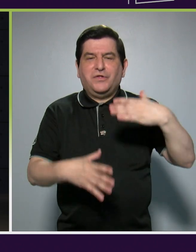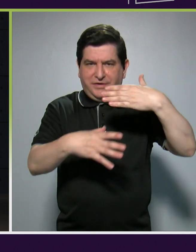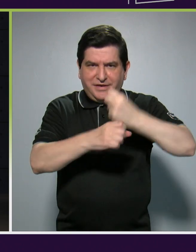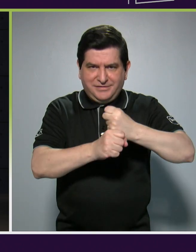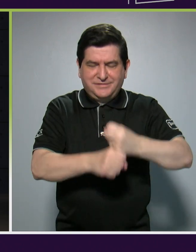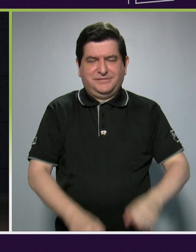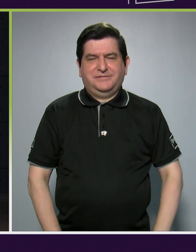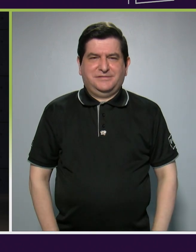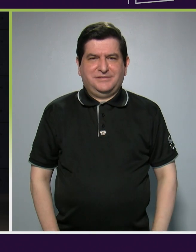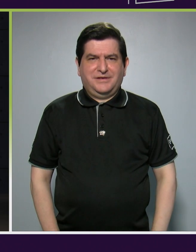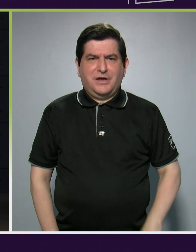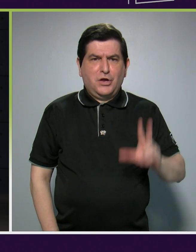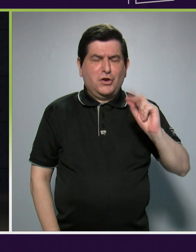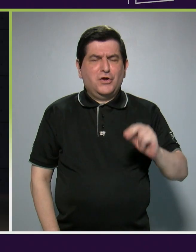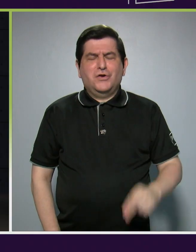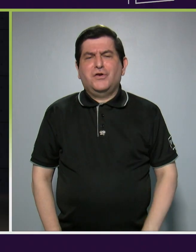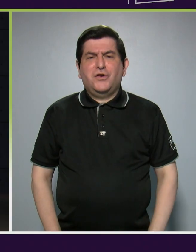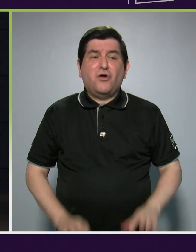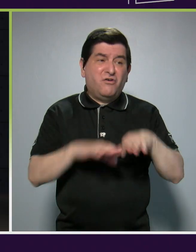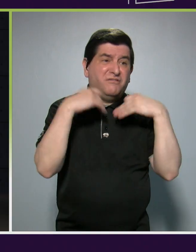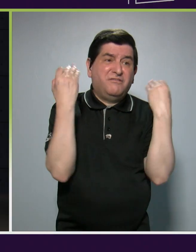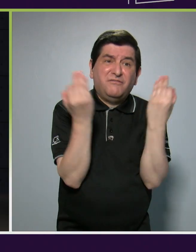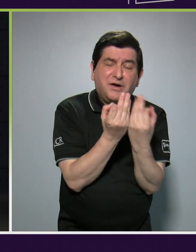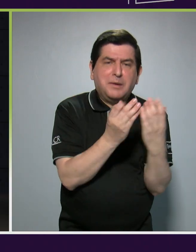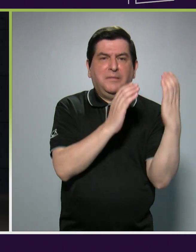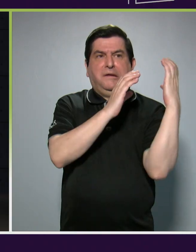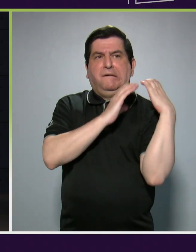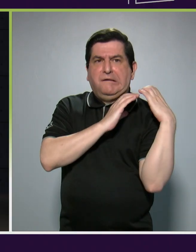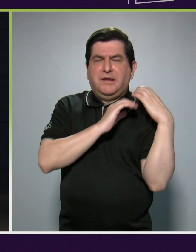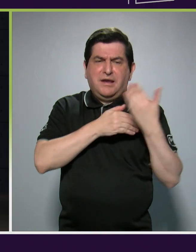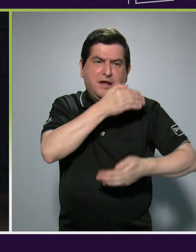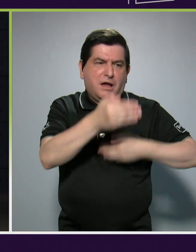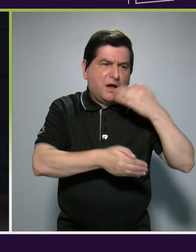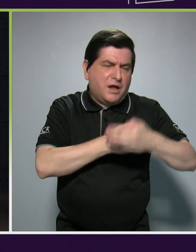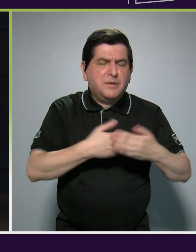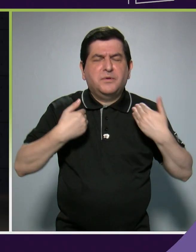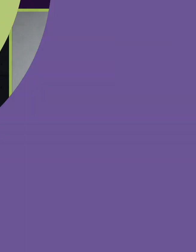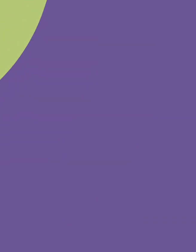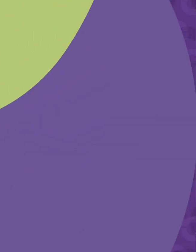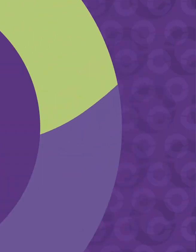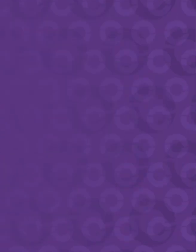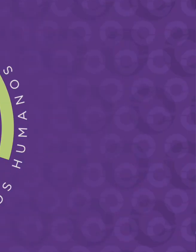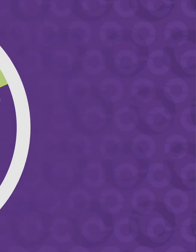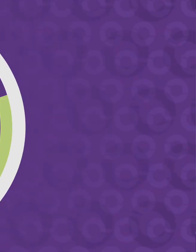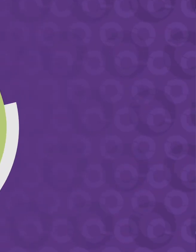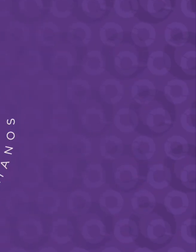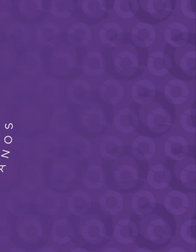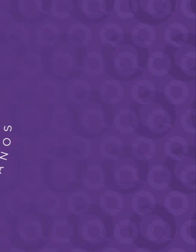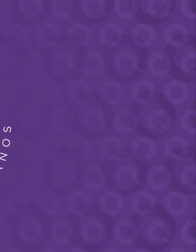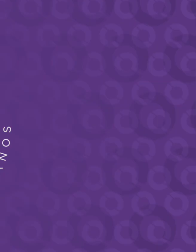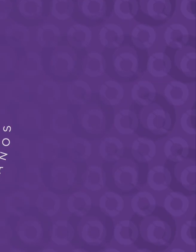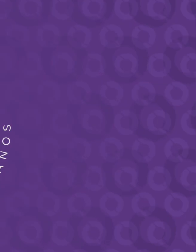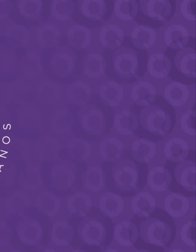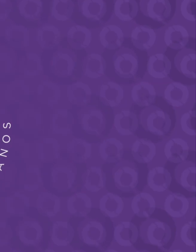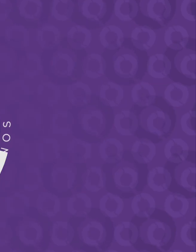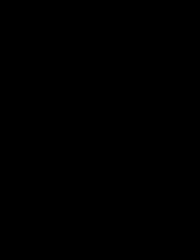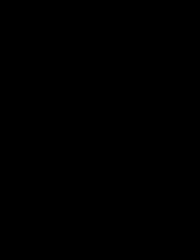que no recaiga en las familias llevar procesos como estos tan desgastantes para poder exigir sus derechos.